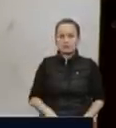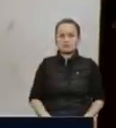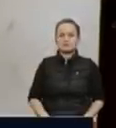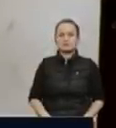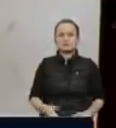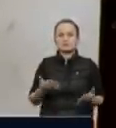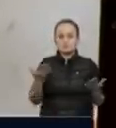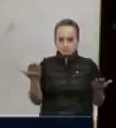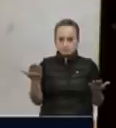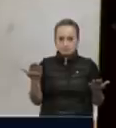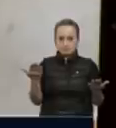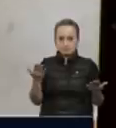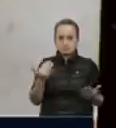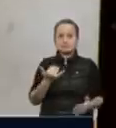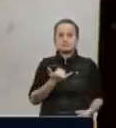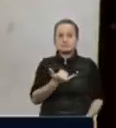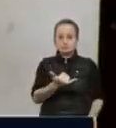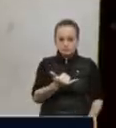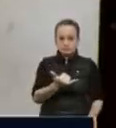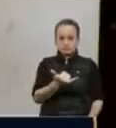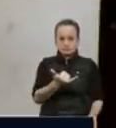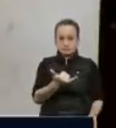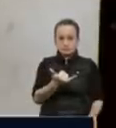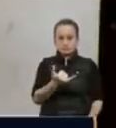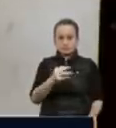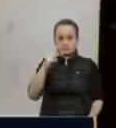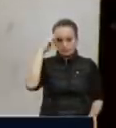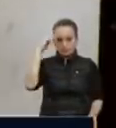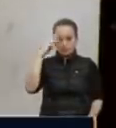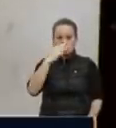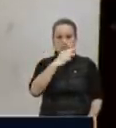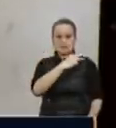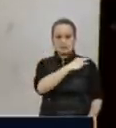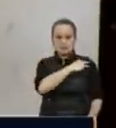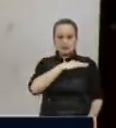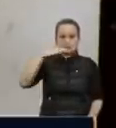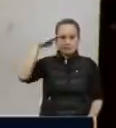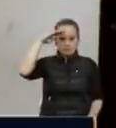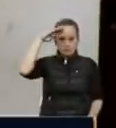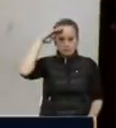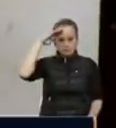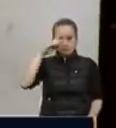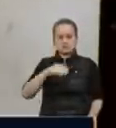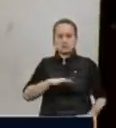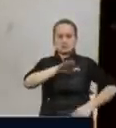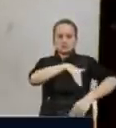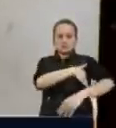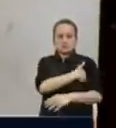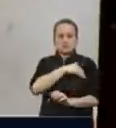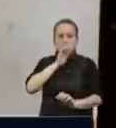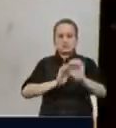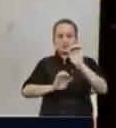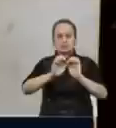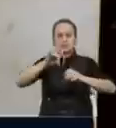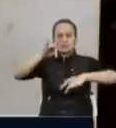donde está la presencia de fuerzas militares y de policía, el Ministerio de Defensa, la Oficina del Alto Comisionado